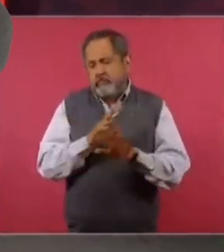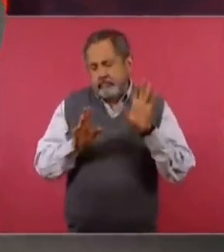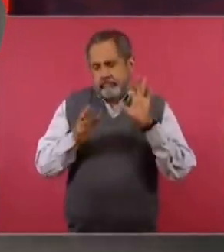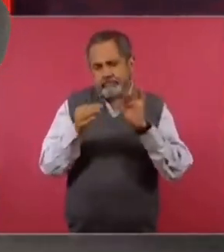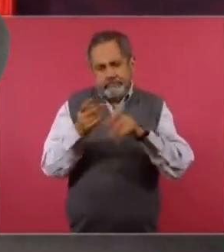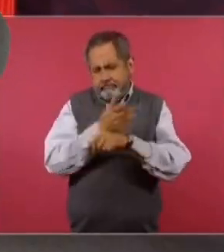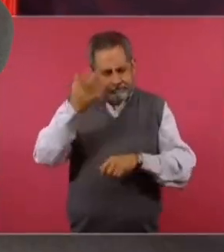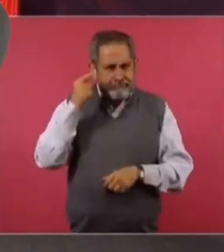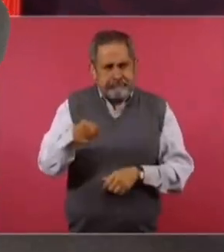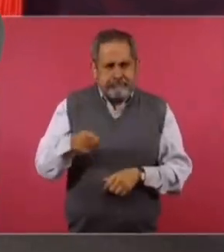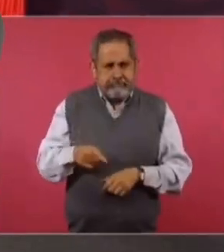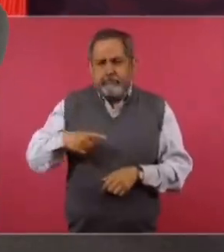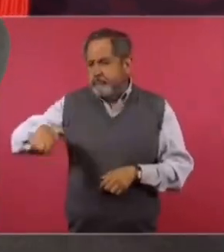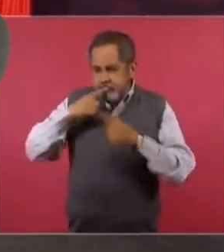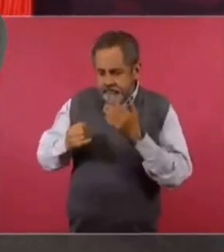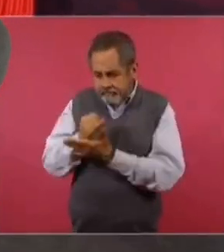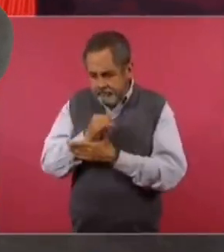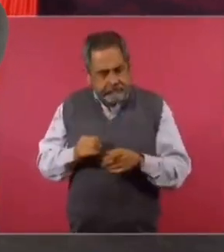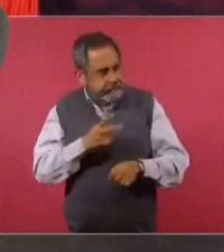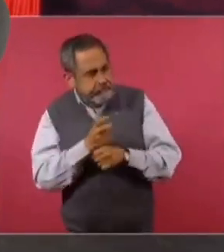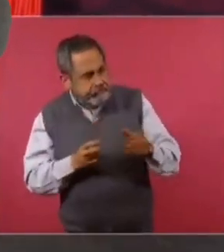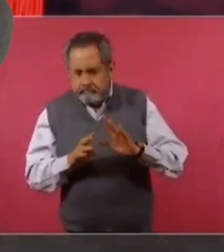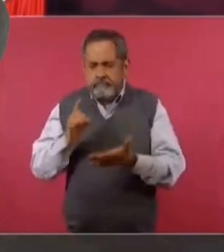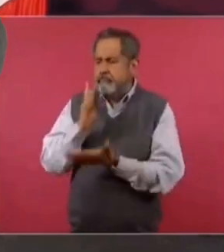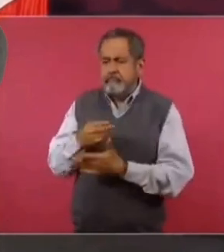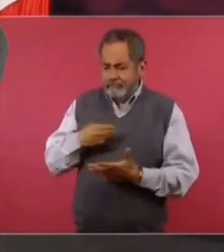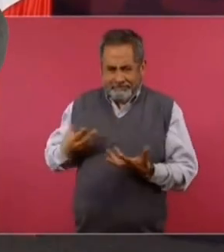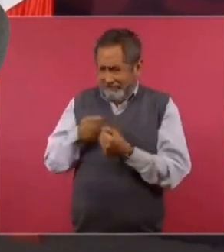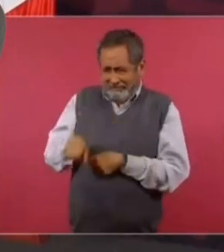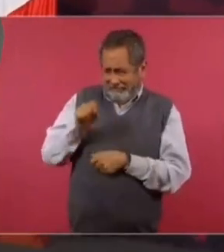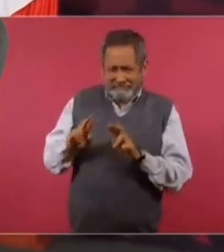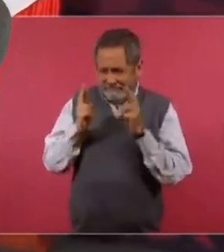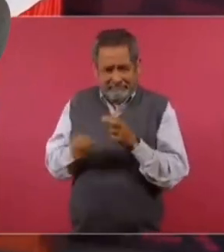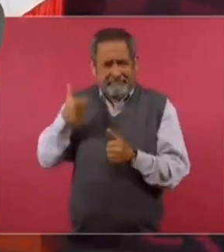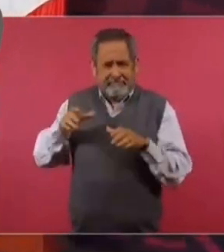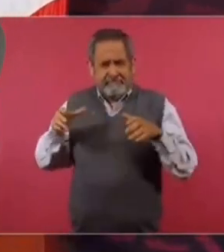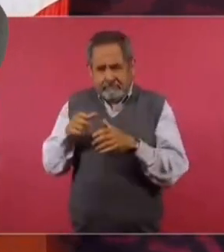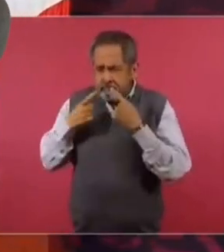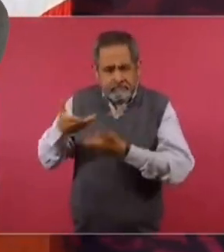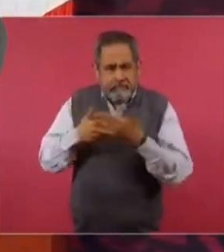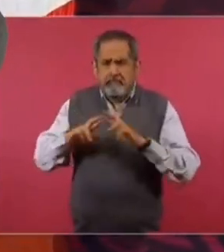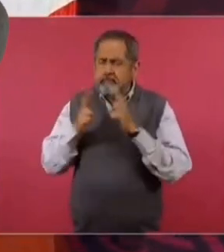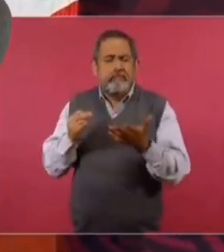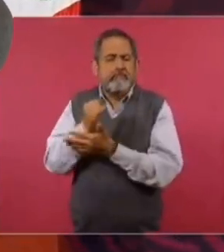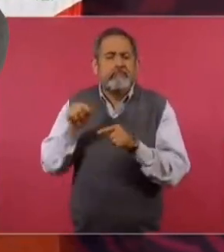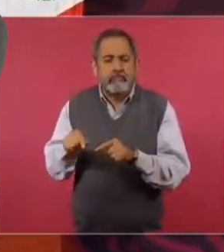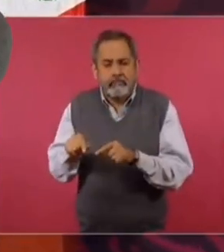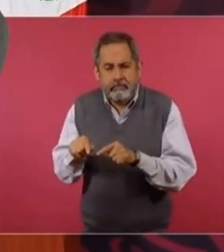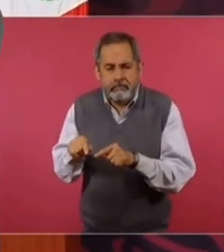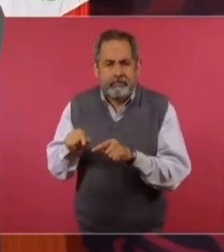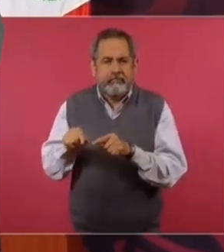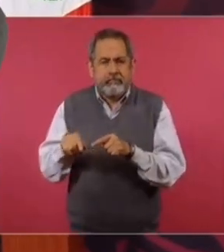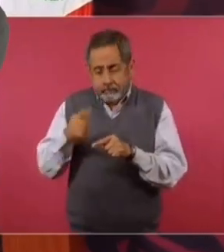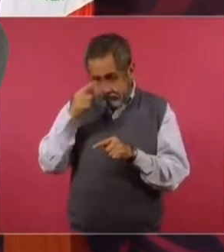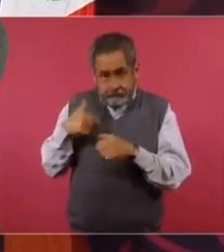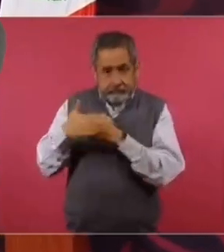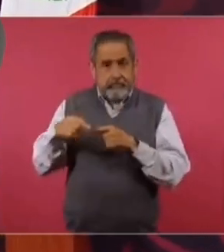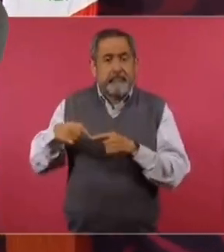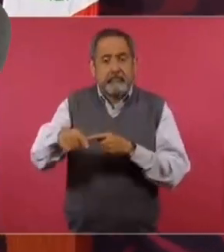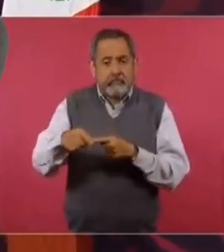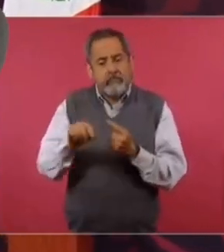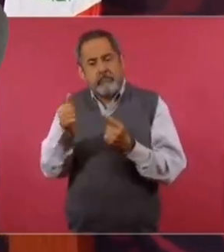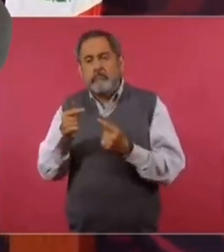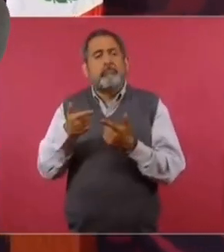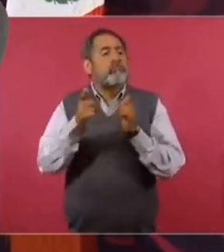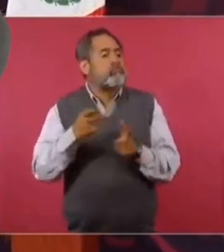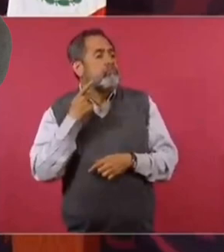parte de la decisión que se tuvo ahí, de que se tenía que invitar. Ahí mismo, en esa reunión primera, se decidió que para el caso de los